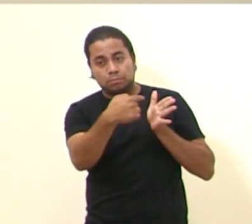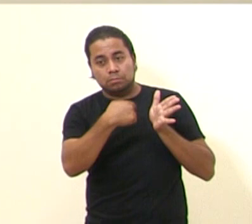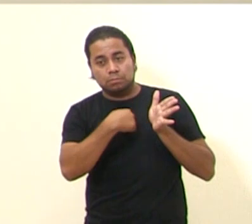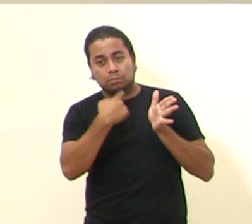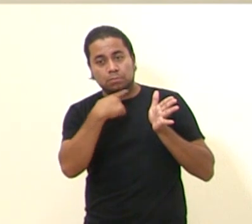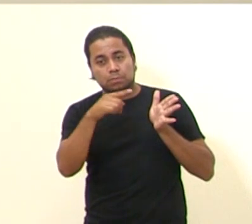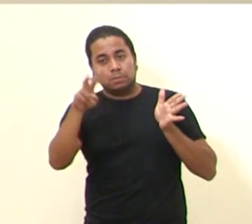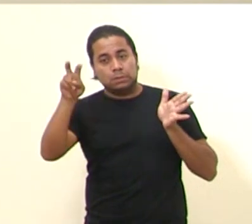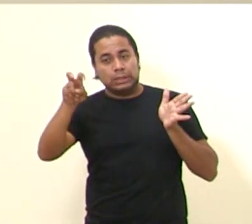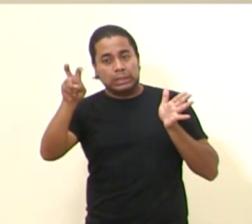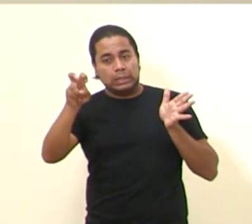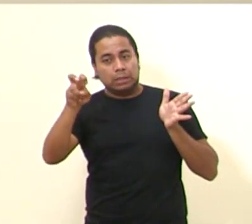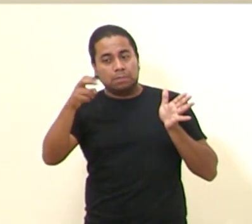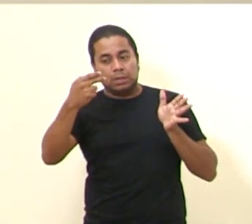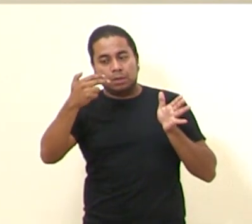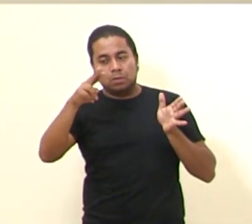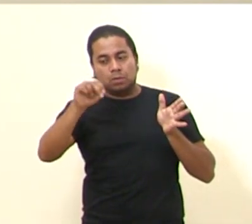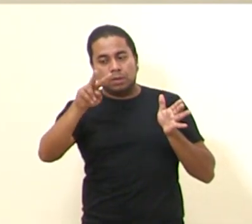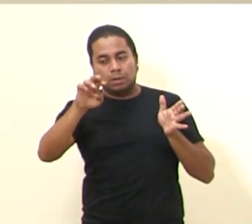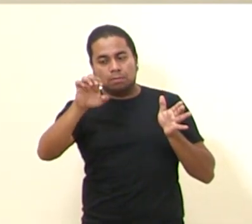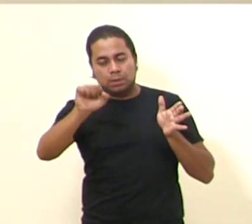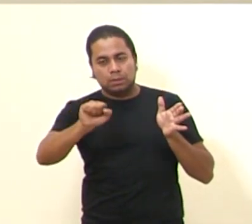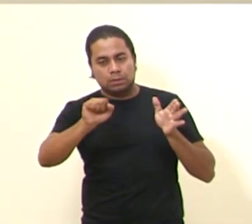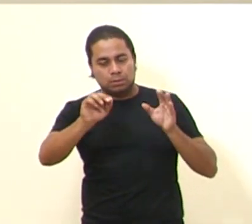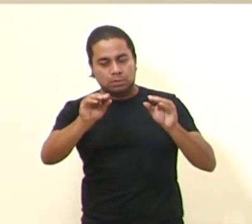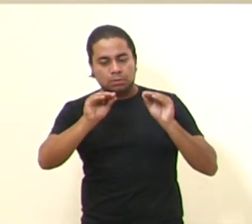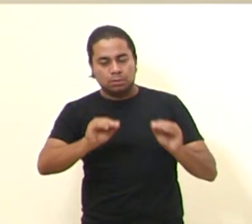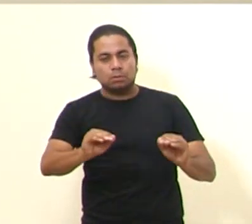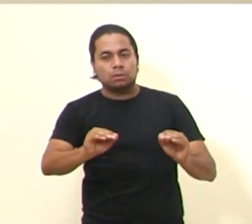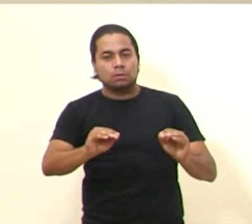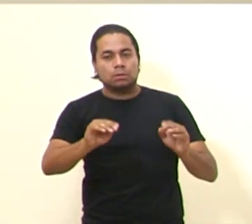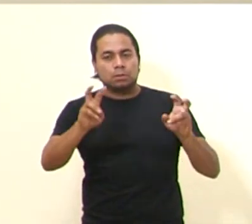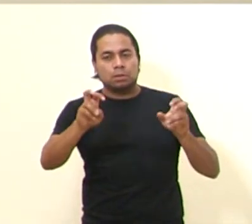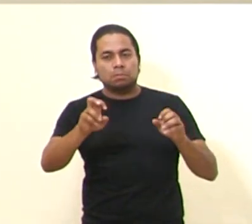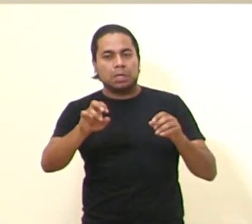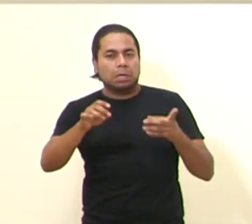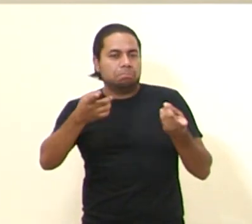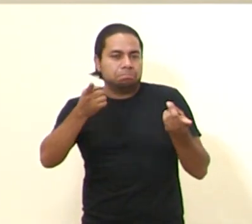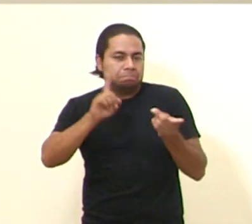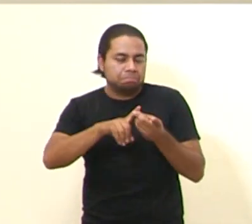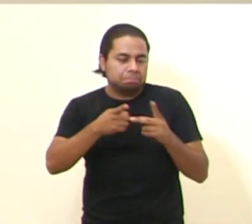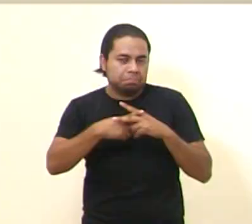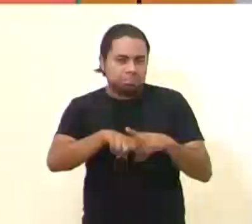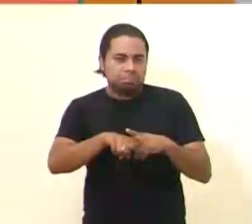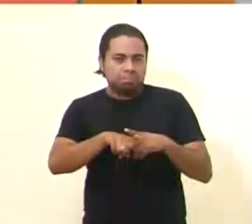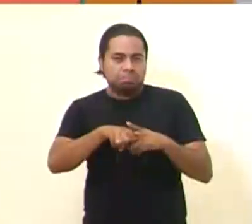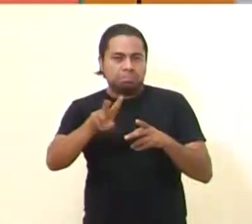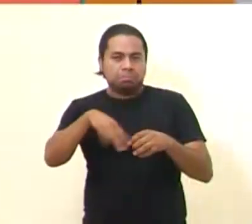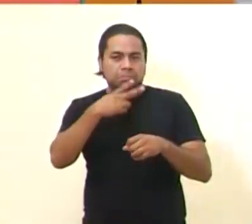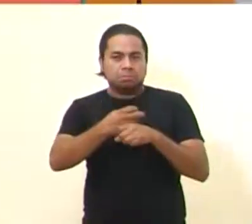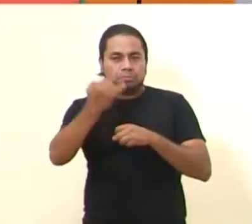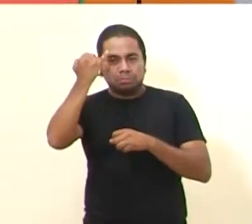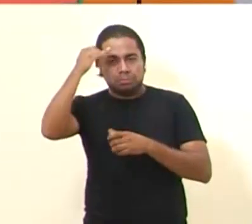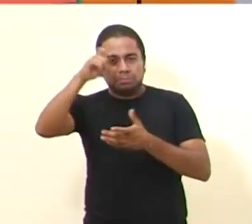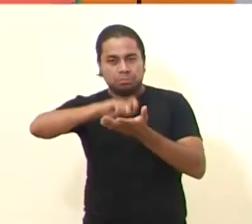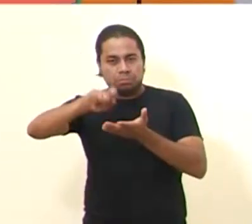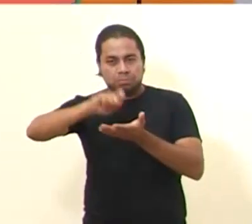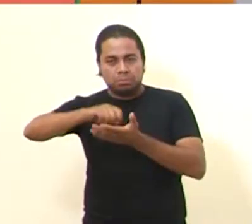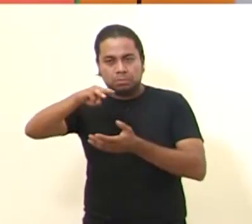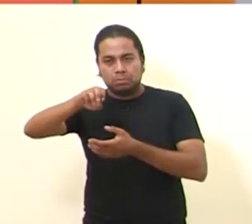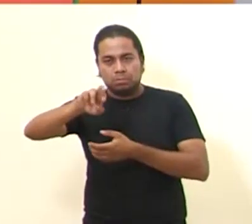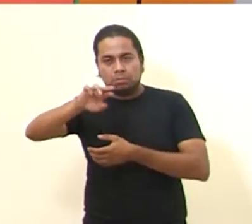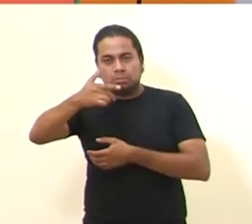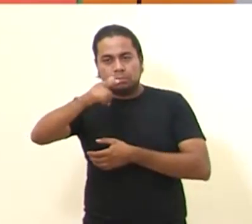menciono el tema, que es el de los guaves, el subtema, que es el origen, el autor, Margarita